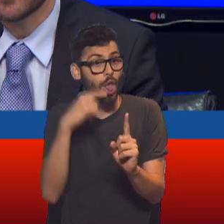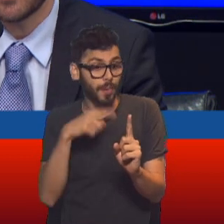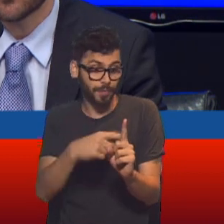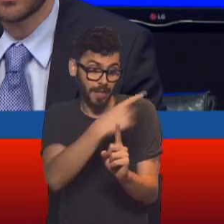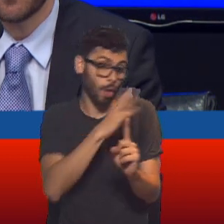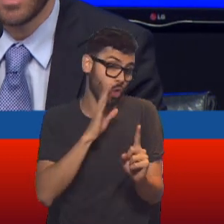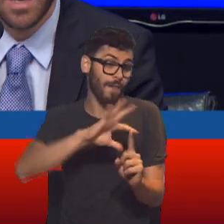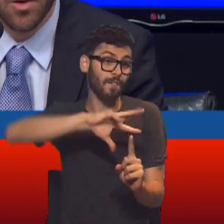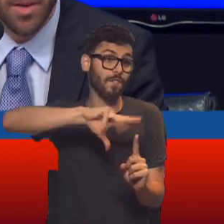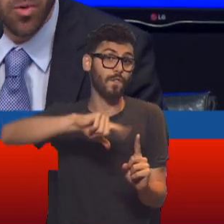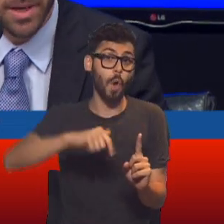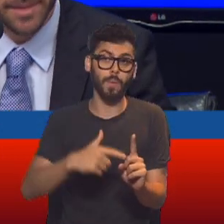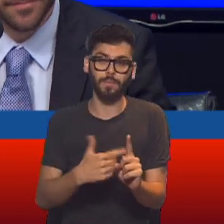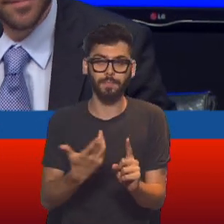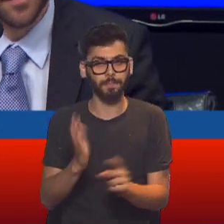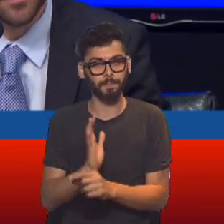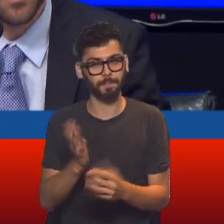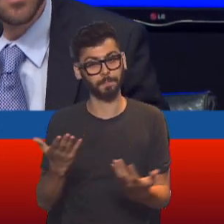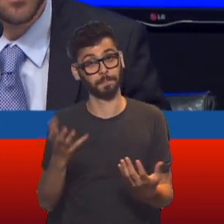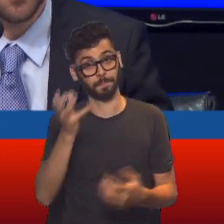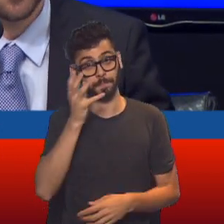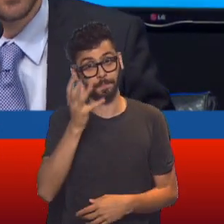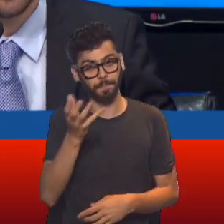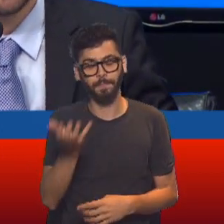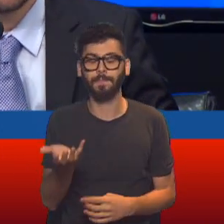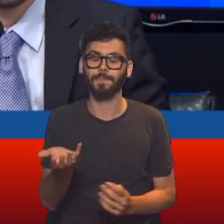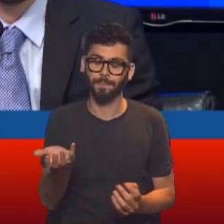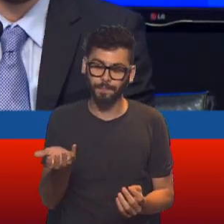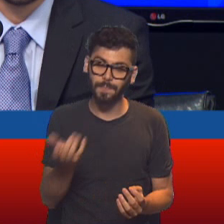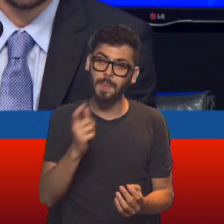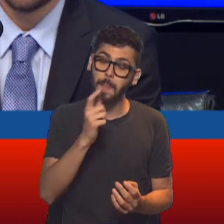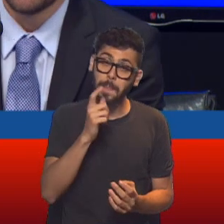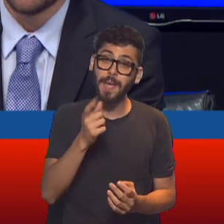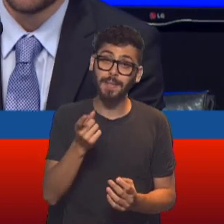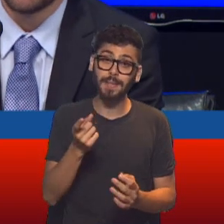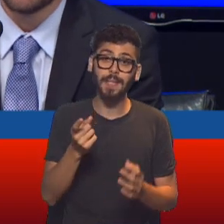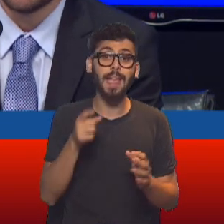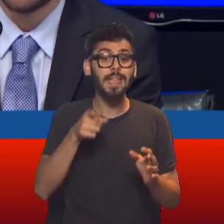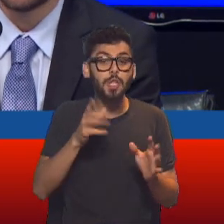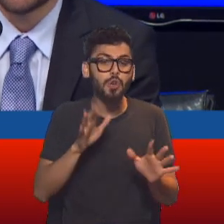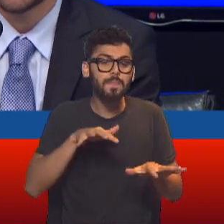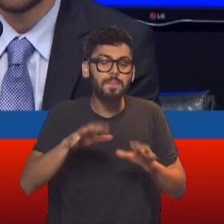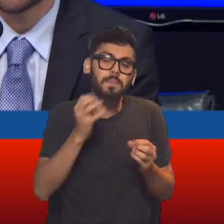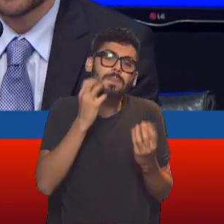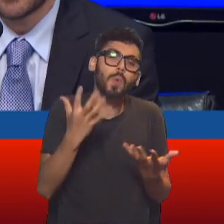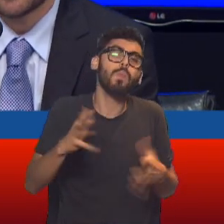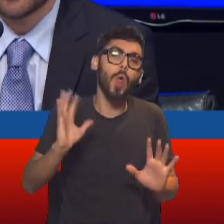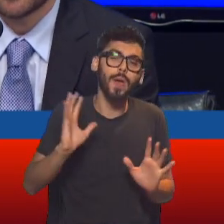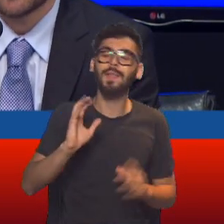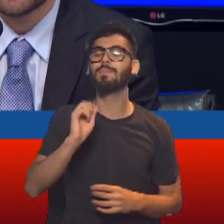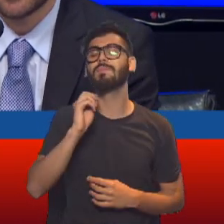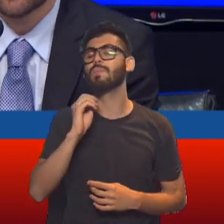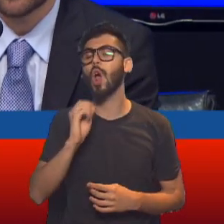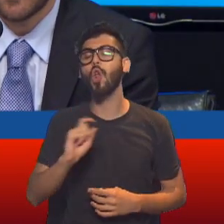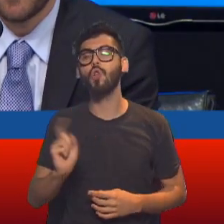el alineamiento. Entonces yo creo que eso puede llegar a ayudar a mejorar algunas condiciones, ¿sí? Porque acá no se trata de rever,